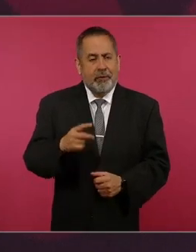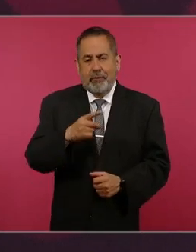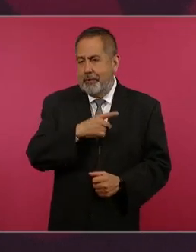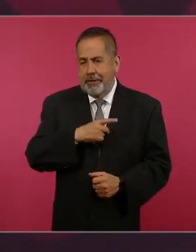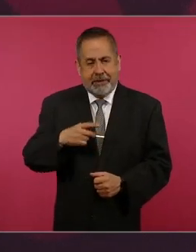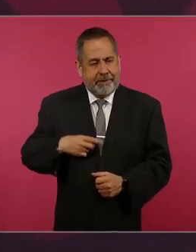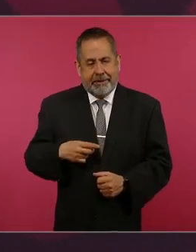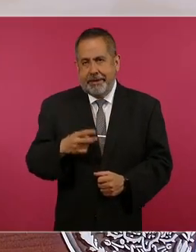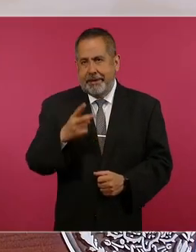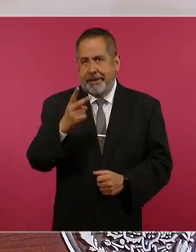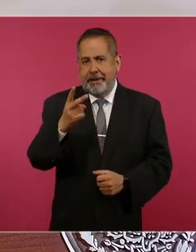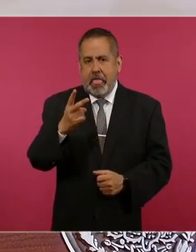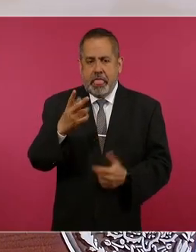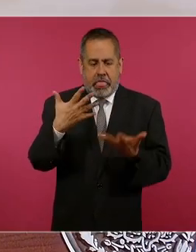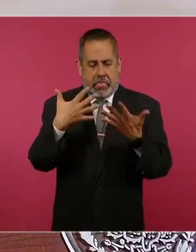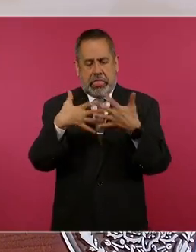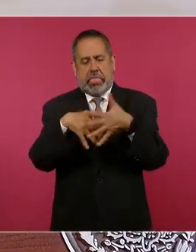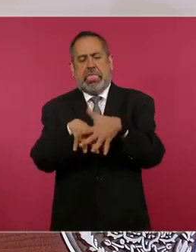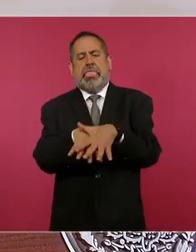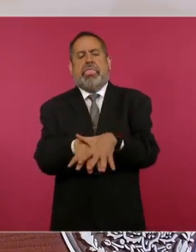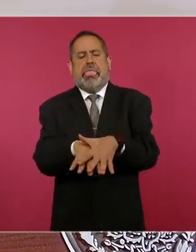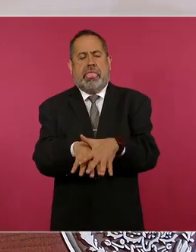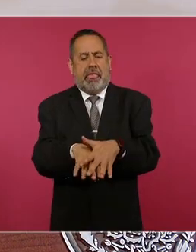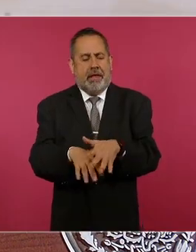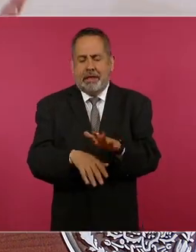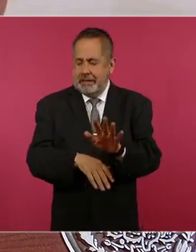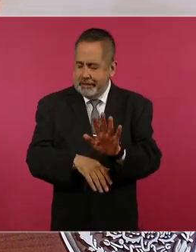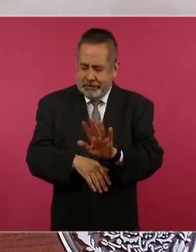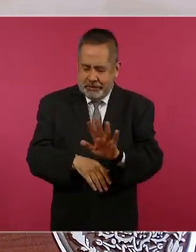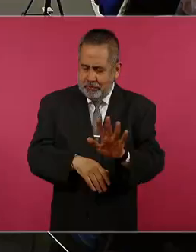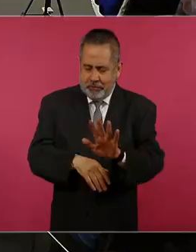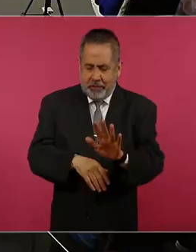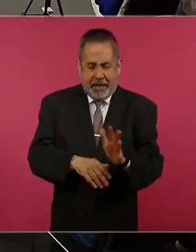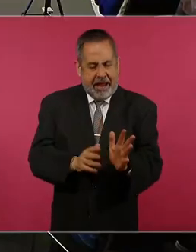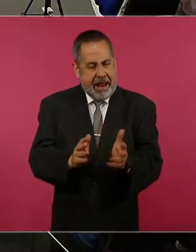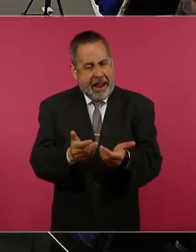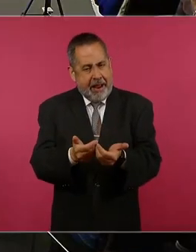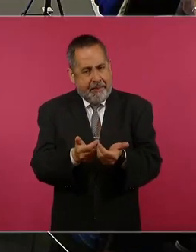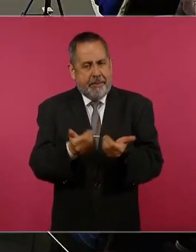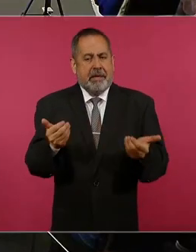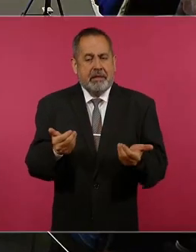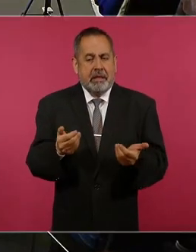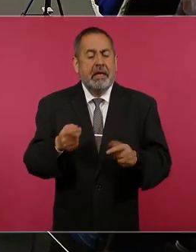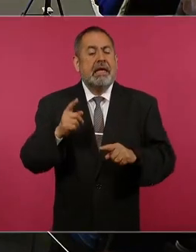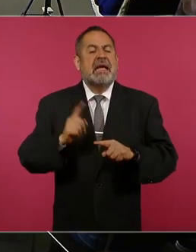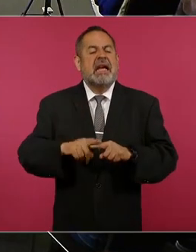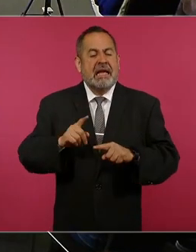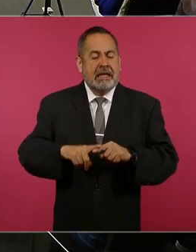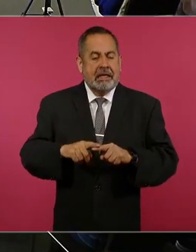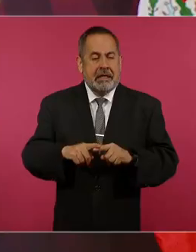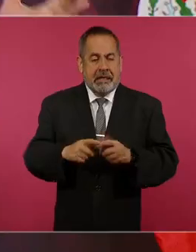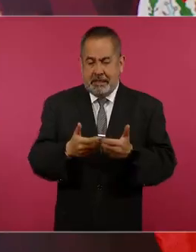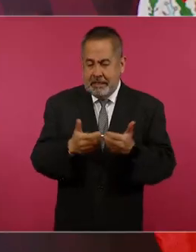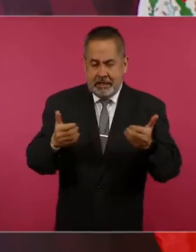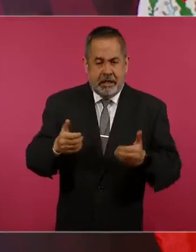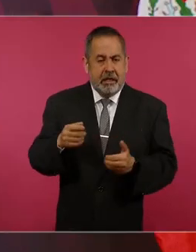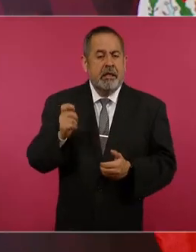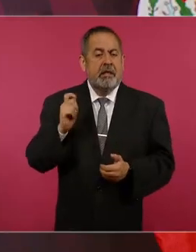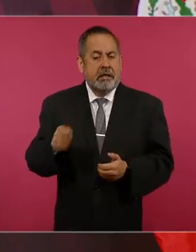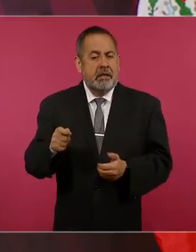el derecho a